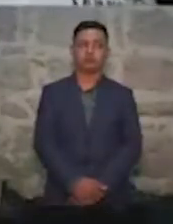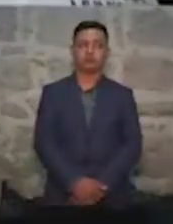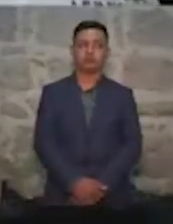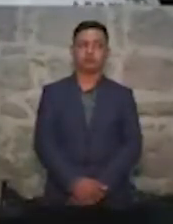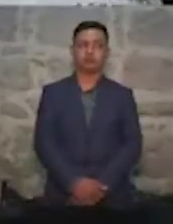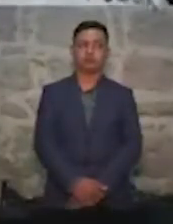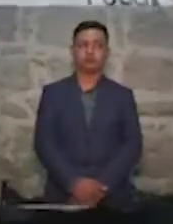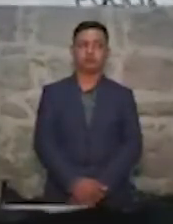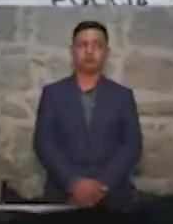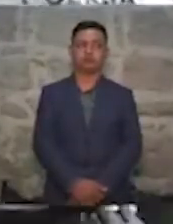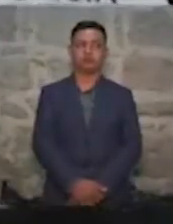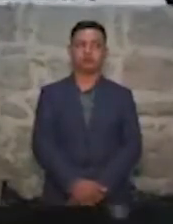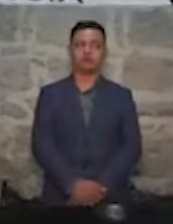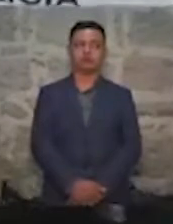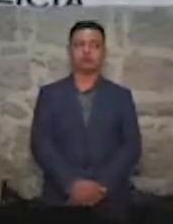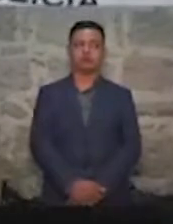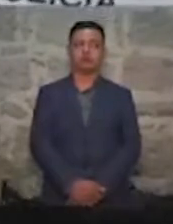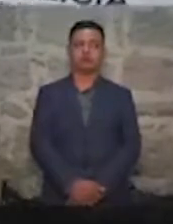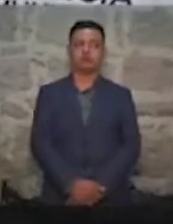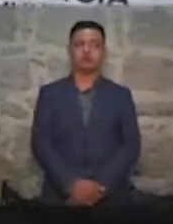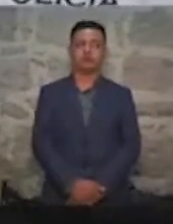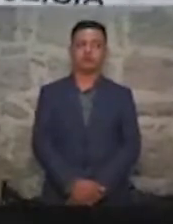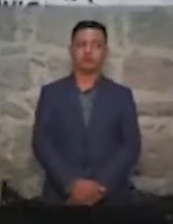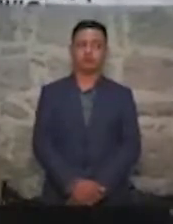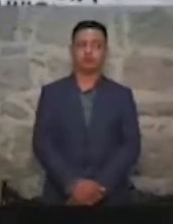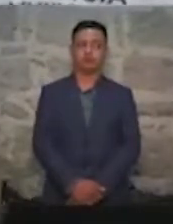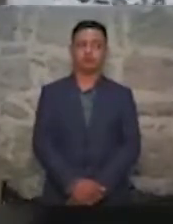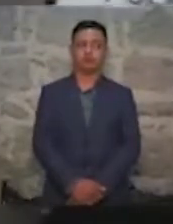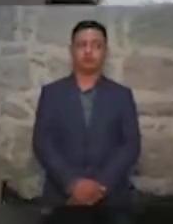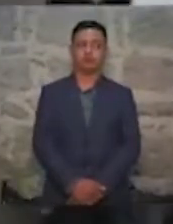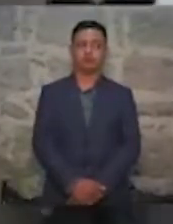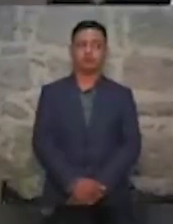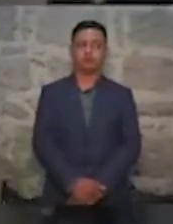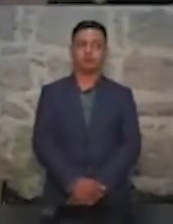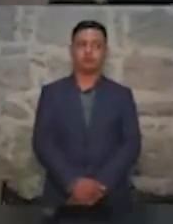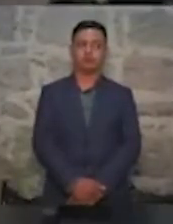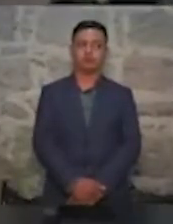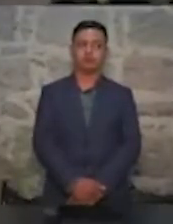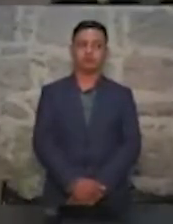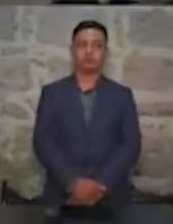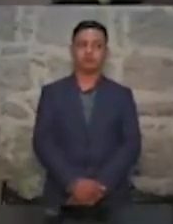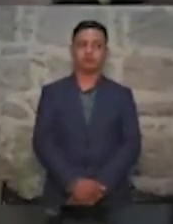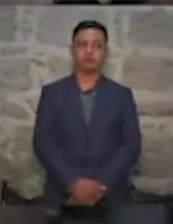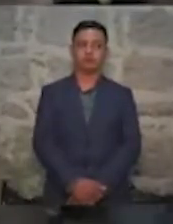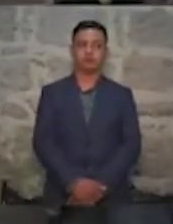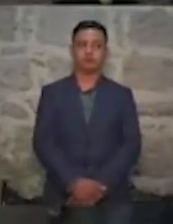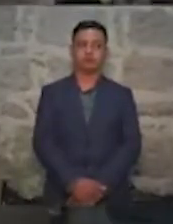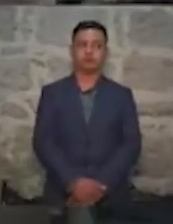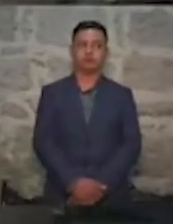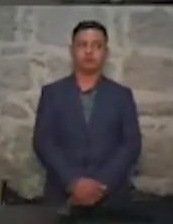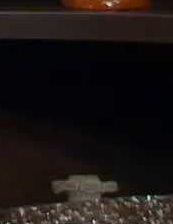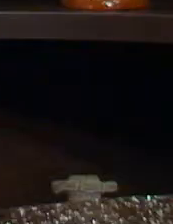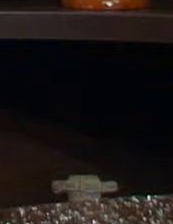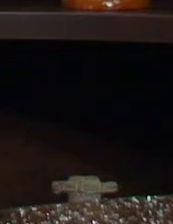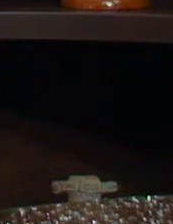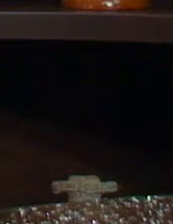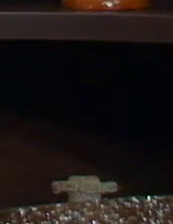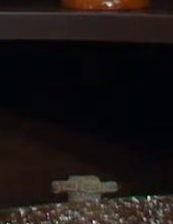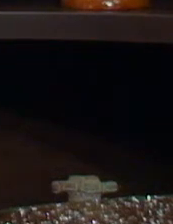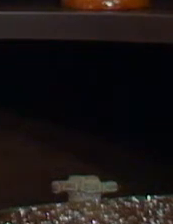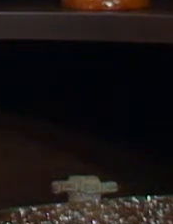armas y en la mayoría de los casos sin apoyo de la sociedad. Por lo mismo, hizo